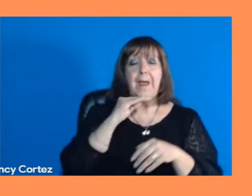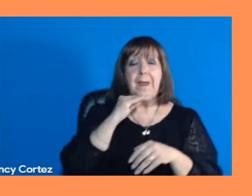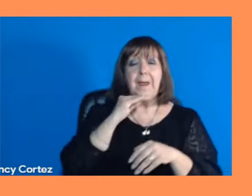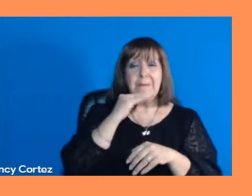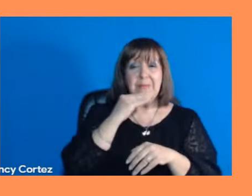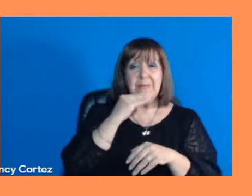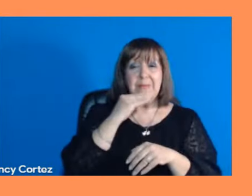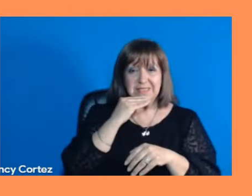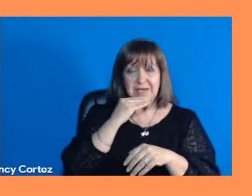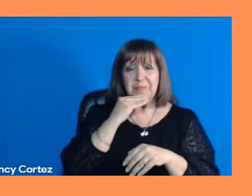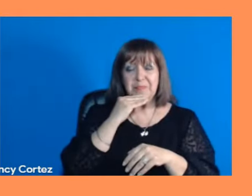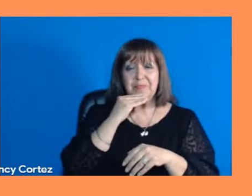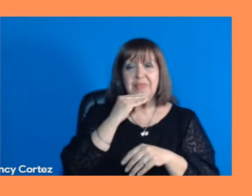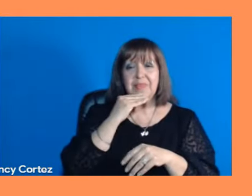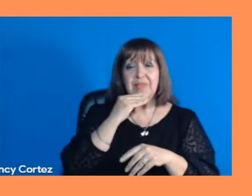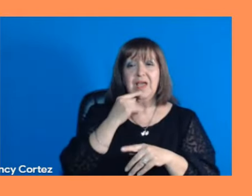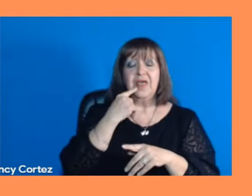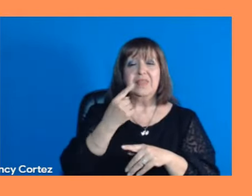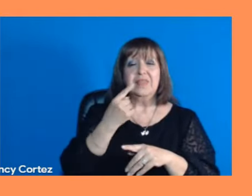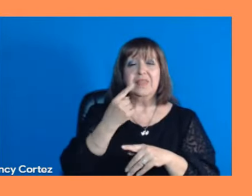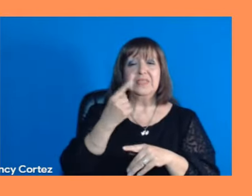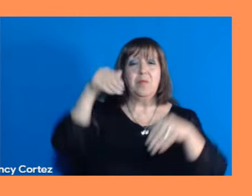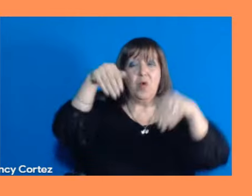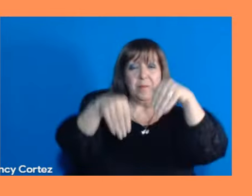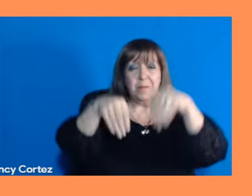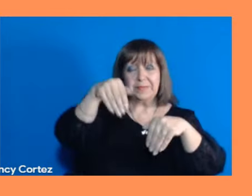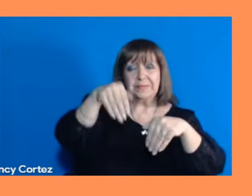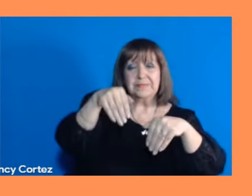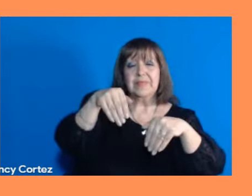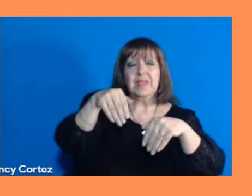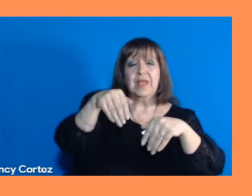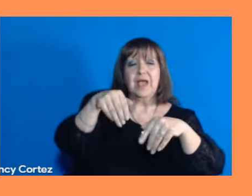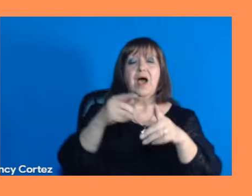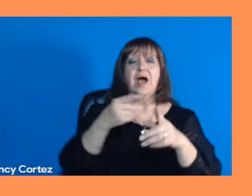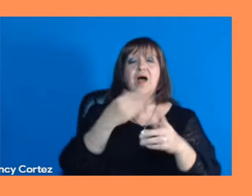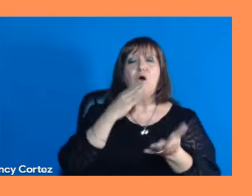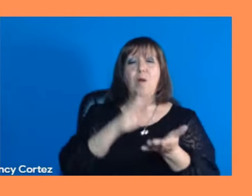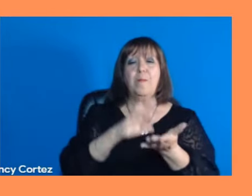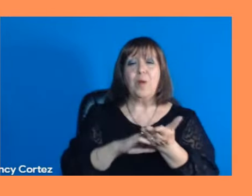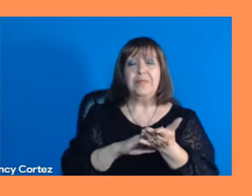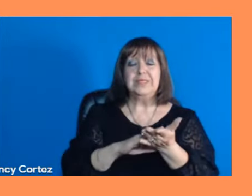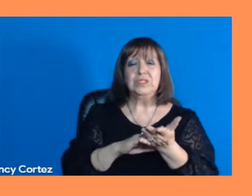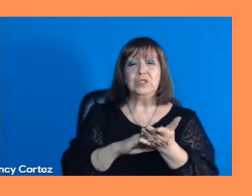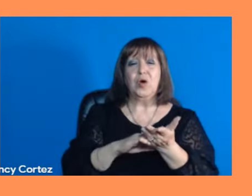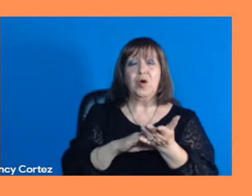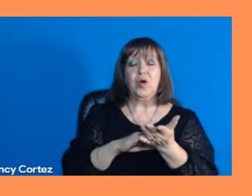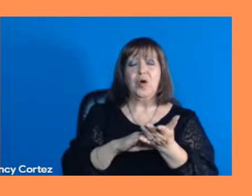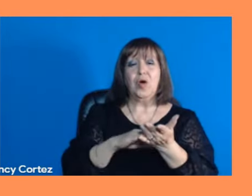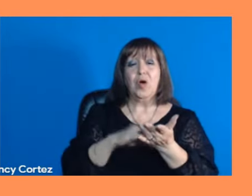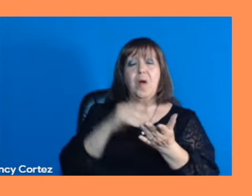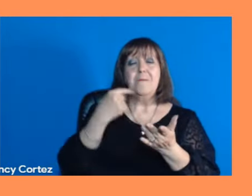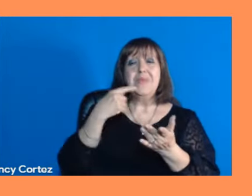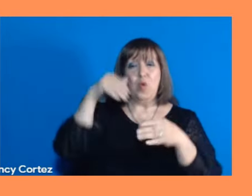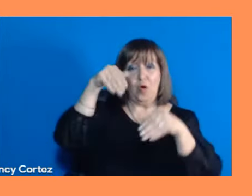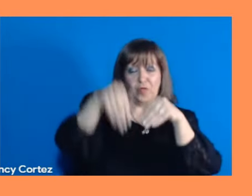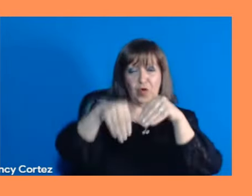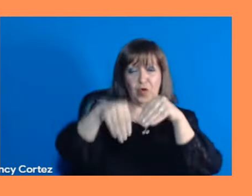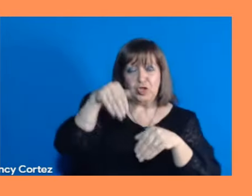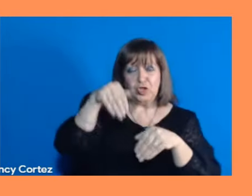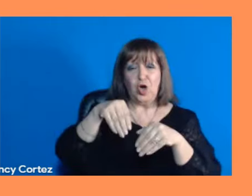voto a seguir activando y trabajando por más vidas